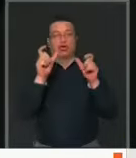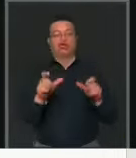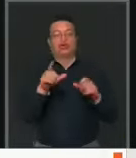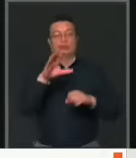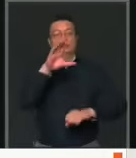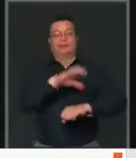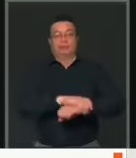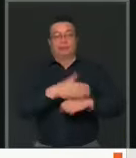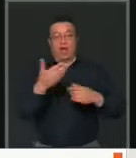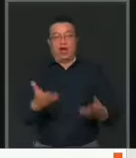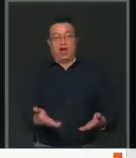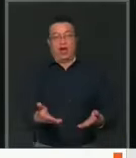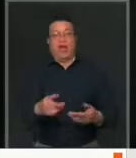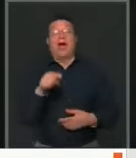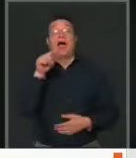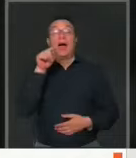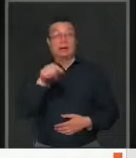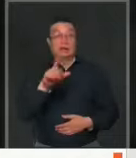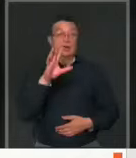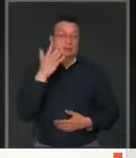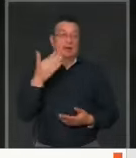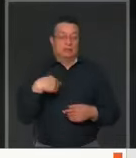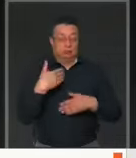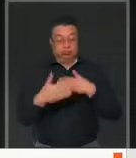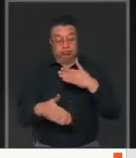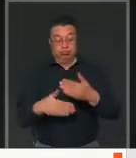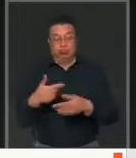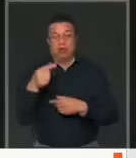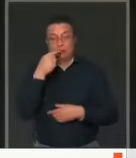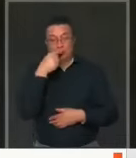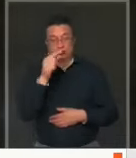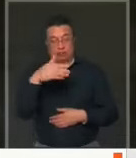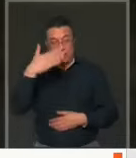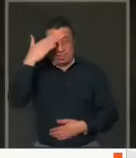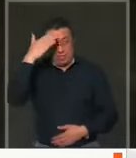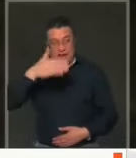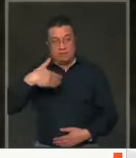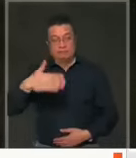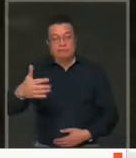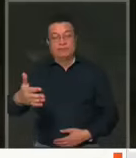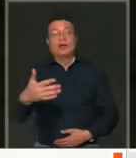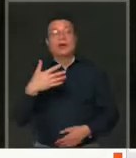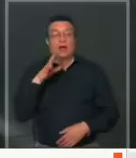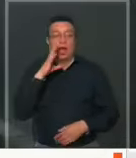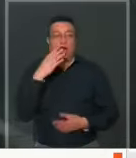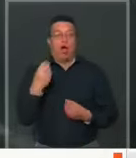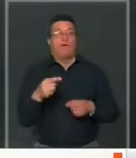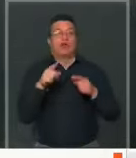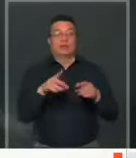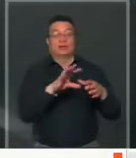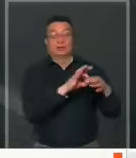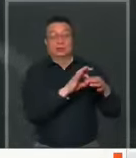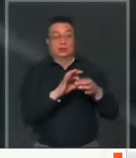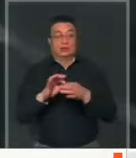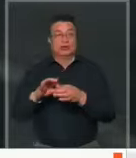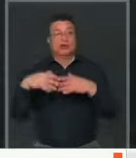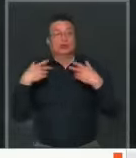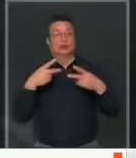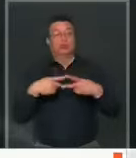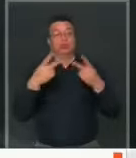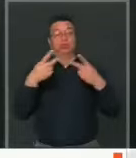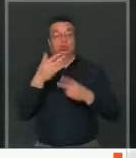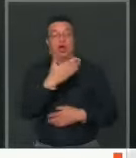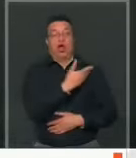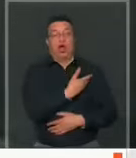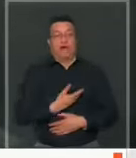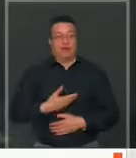detención. Eso es obviamente lo que va a empezar a pasar a partir de los próximos días, pero por supuesto este es un hecho que ha sido destacado por parte del gobierno, también de